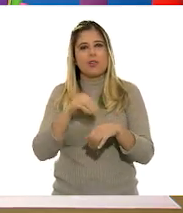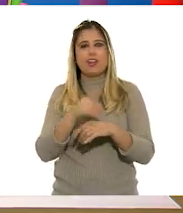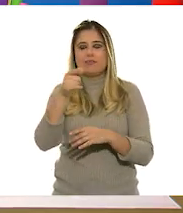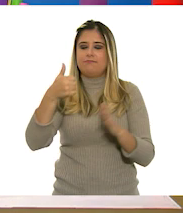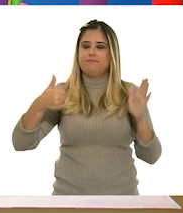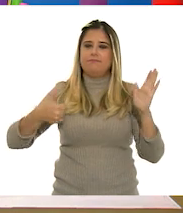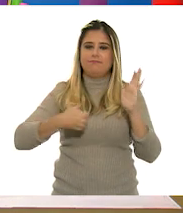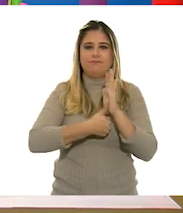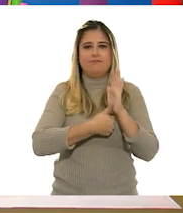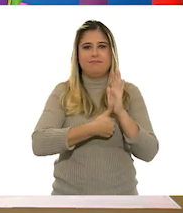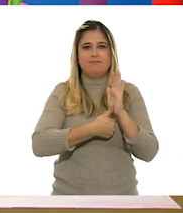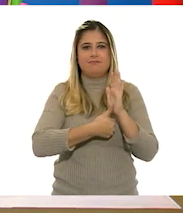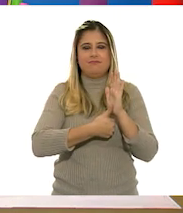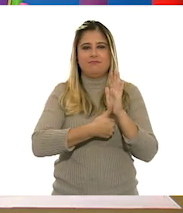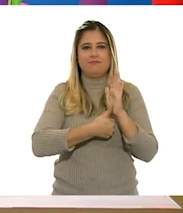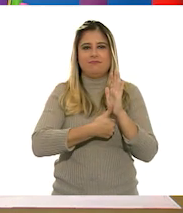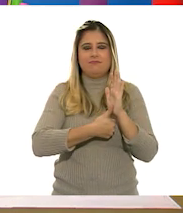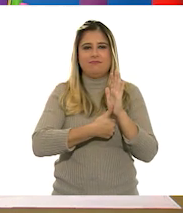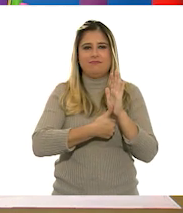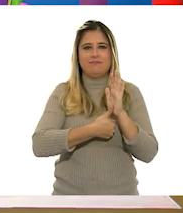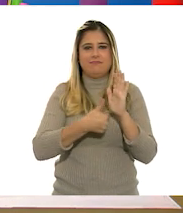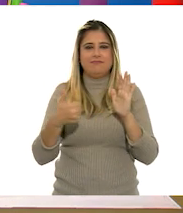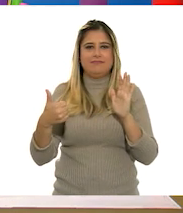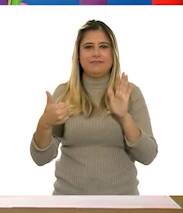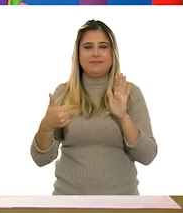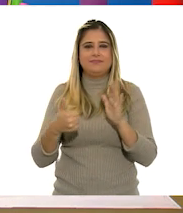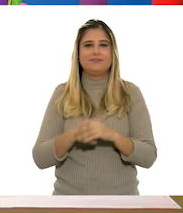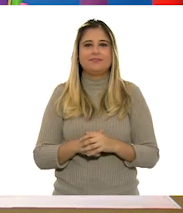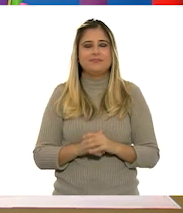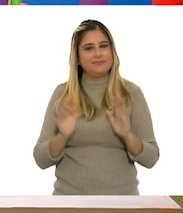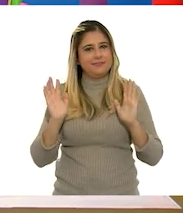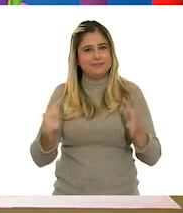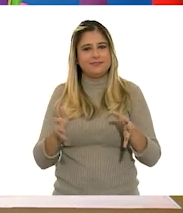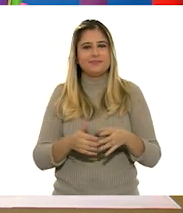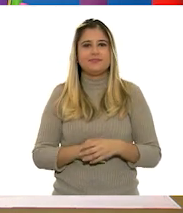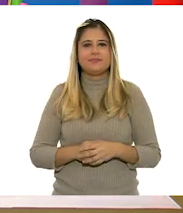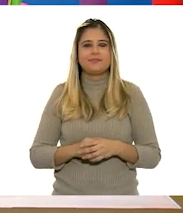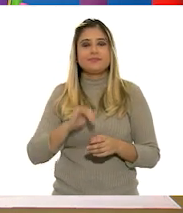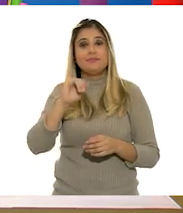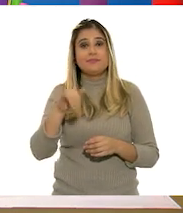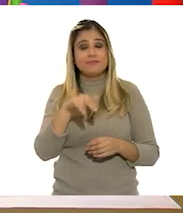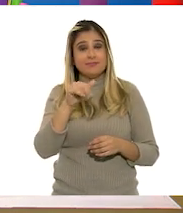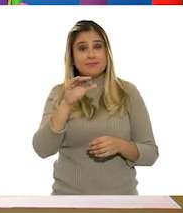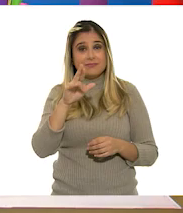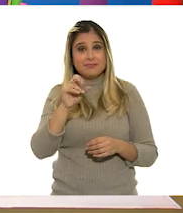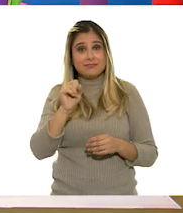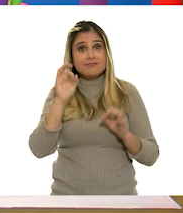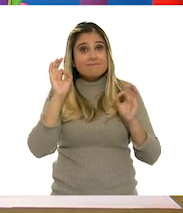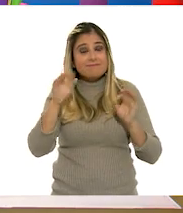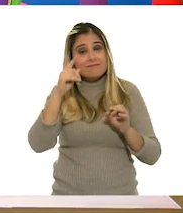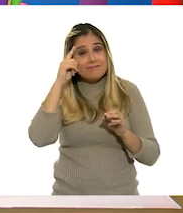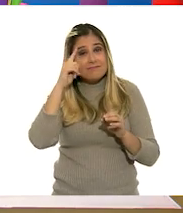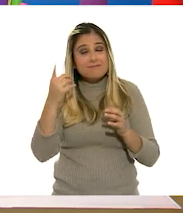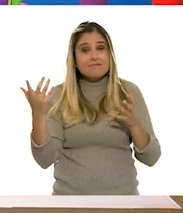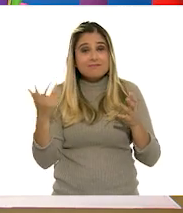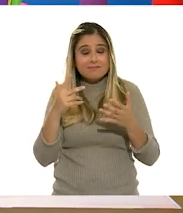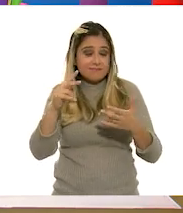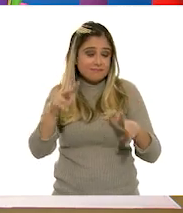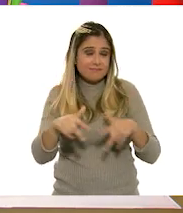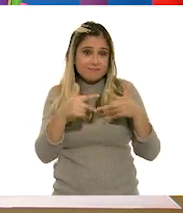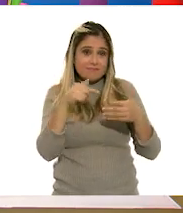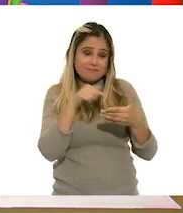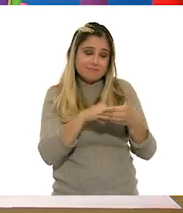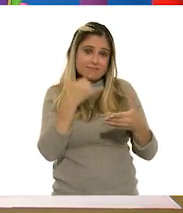huella digital. A ver. Ya. Juan Carlos, ¿listos para digitalizarnos en ese espacio